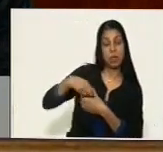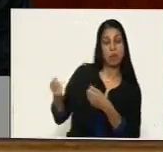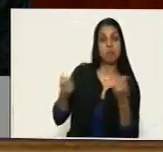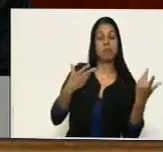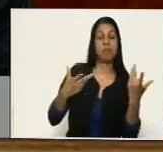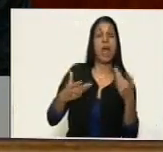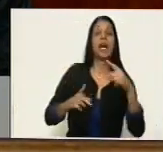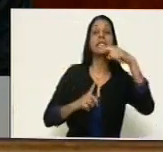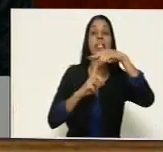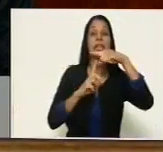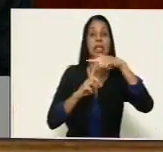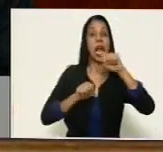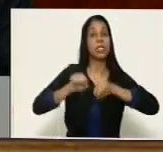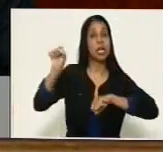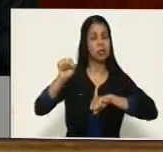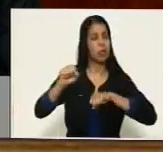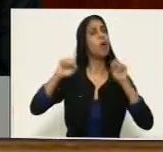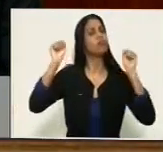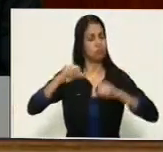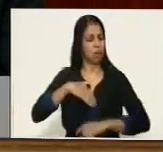puede,